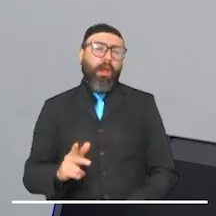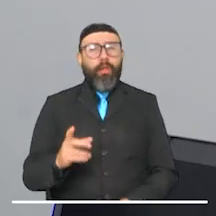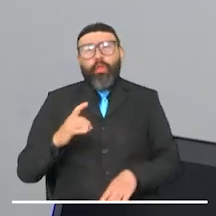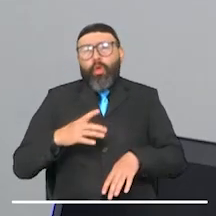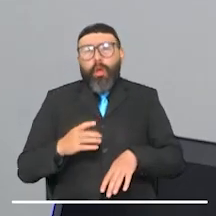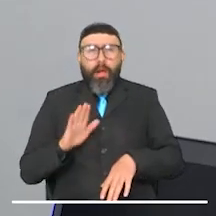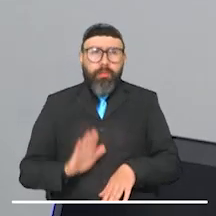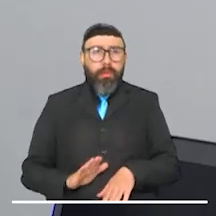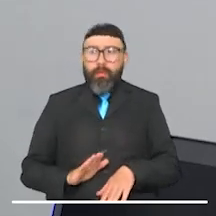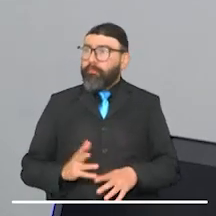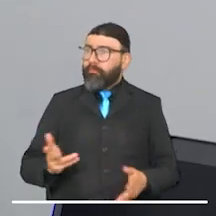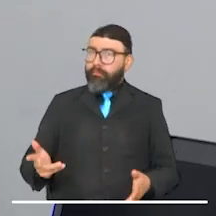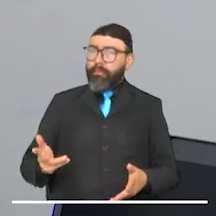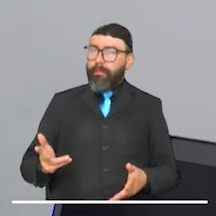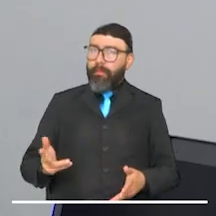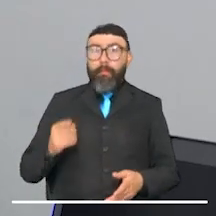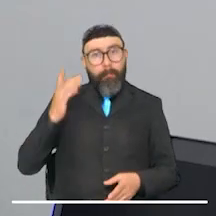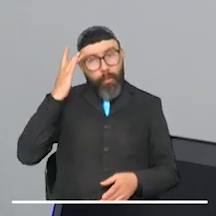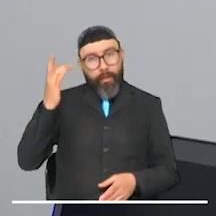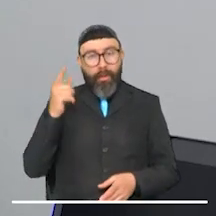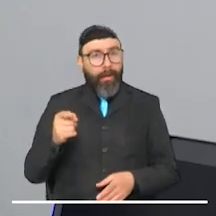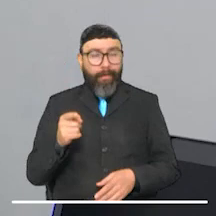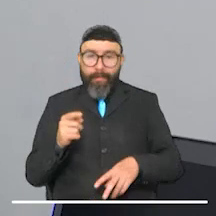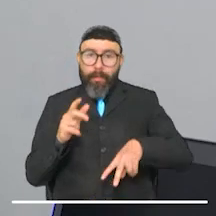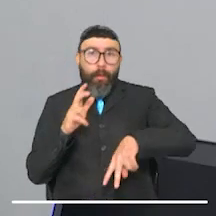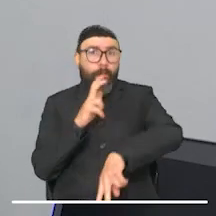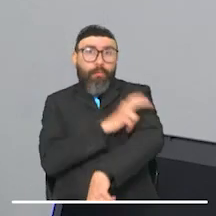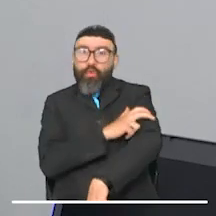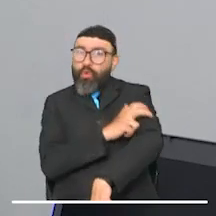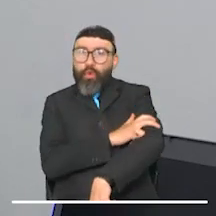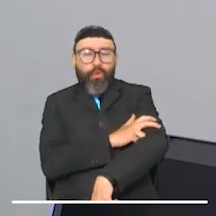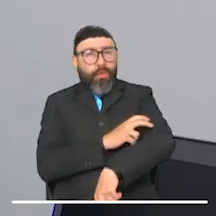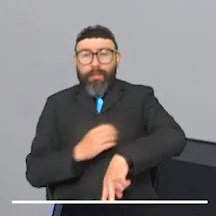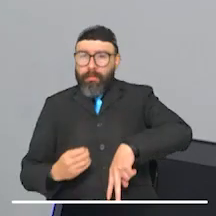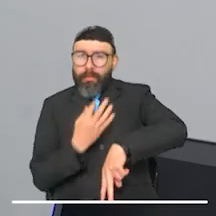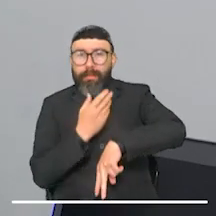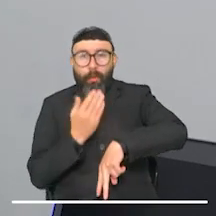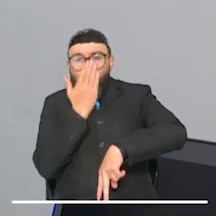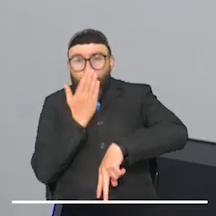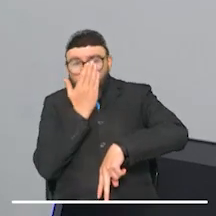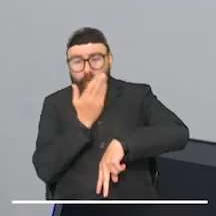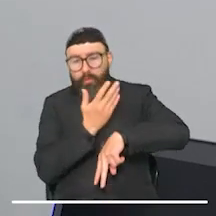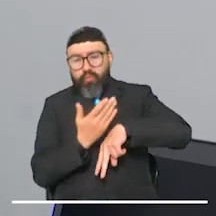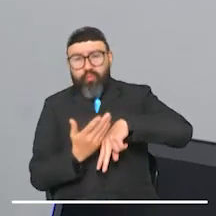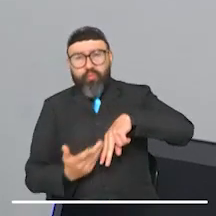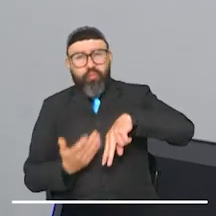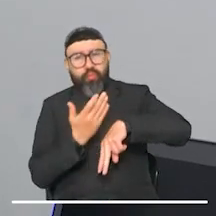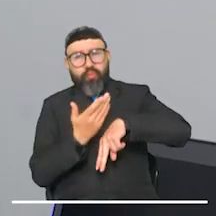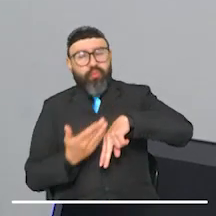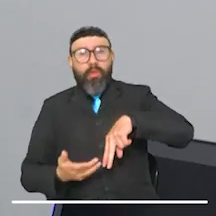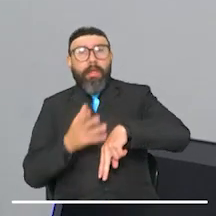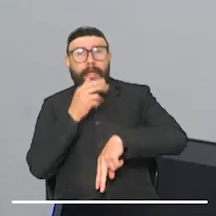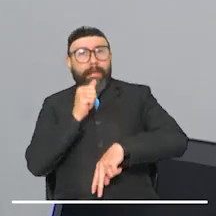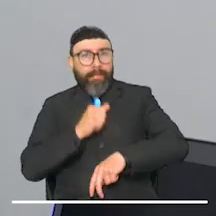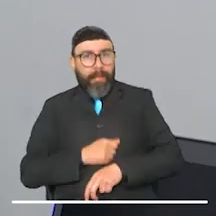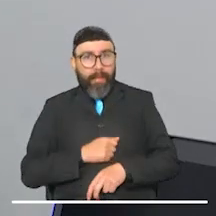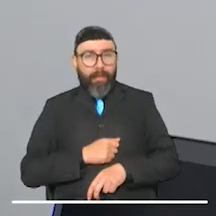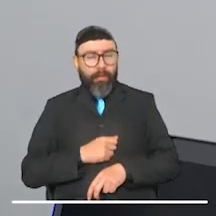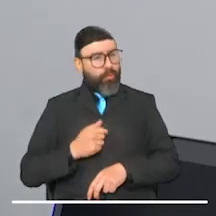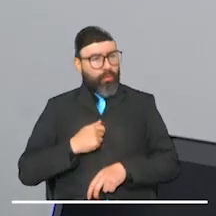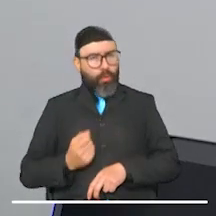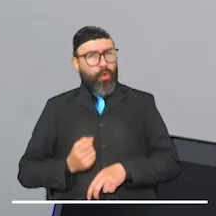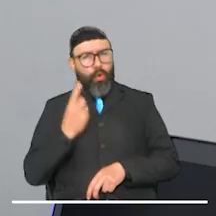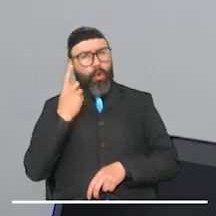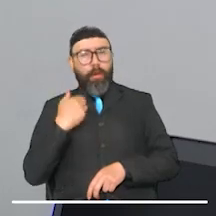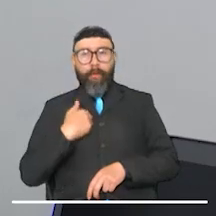entrando comida a los músculos porque las arterias están tapando Y cómo me puedo dar cuenta las uñas de los